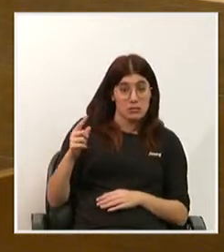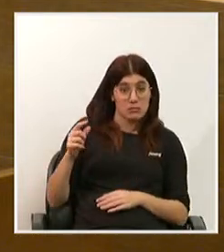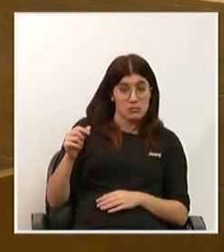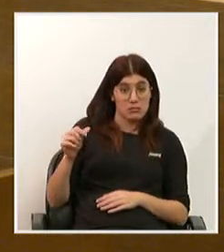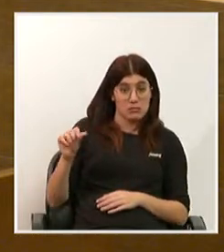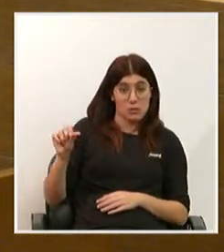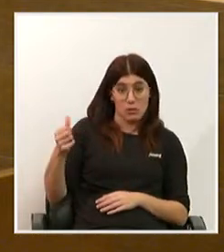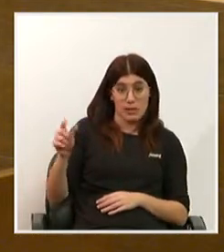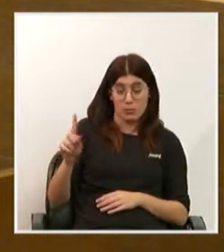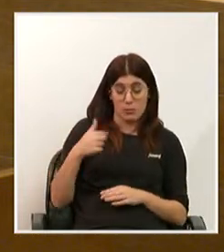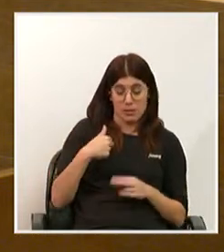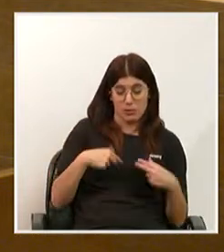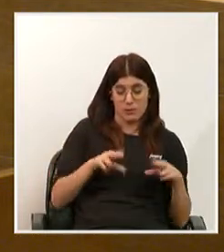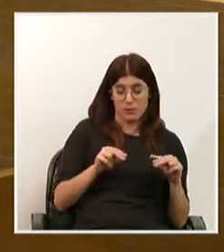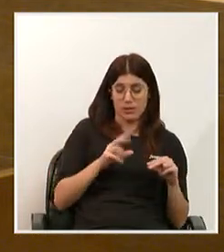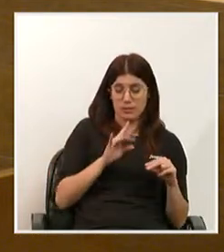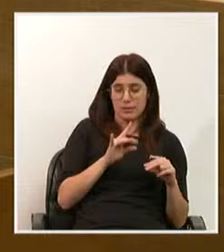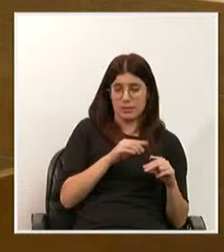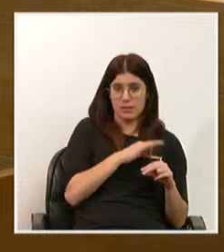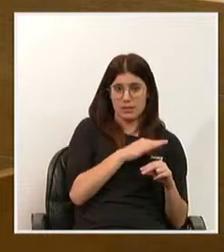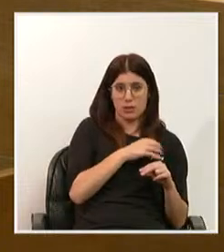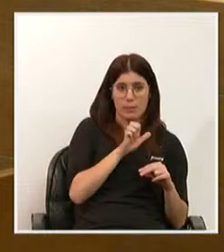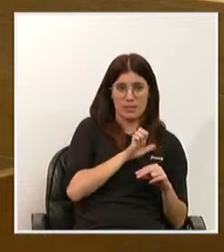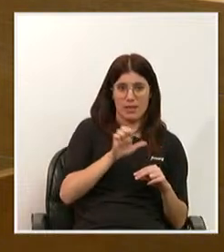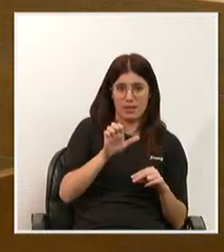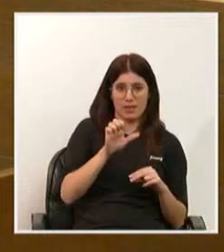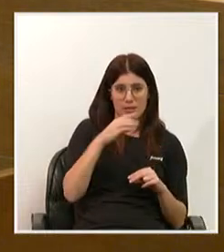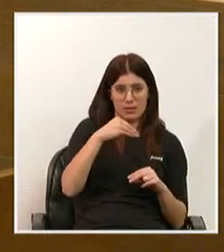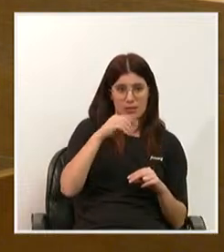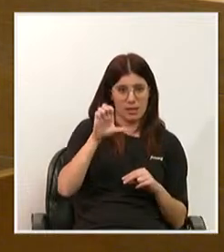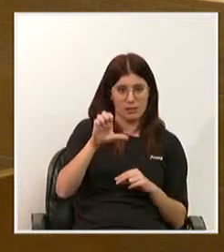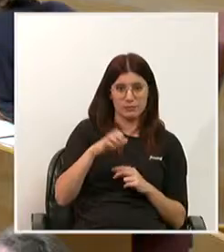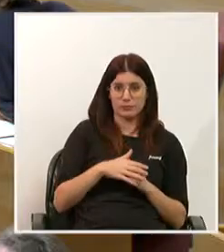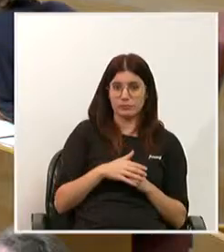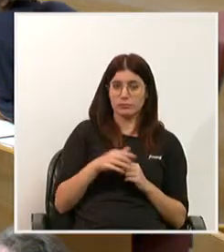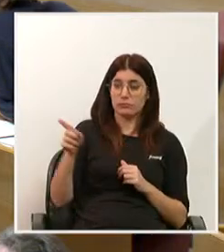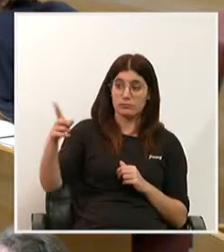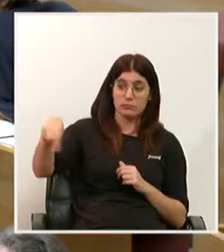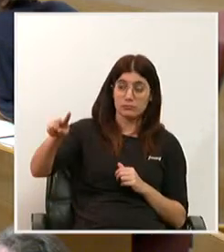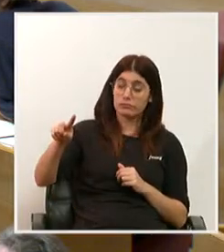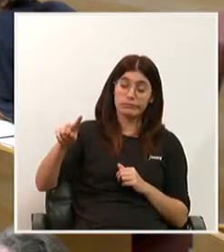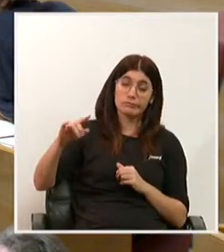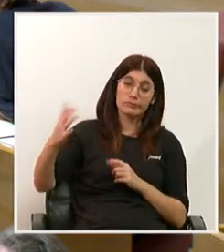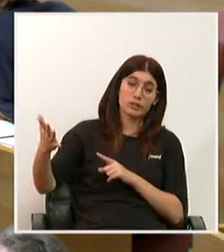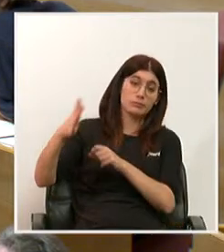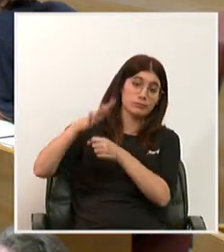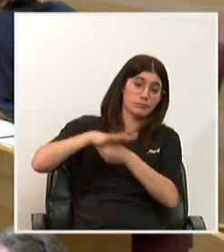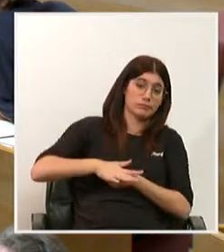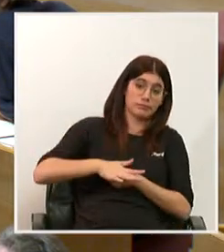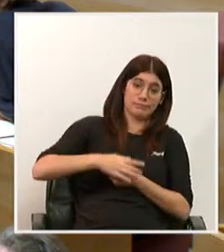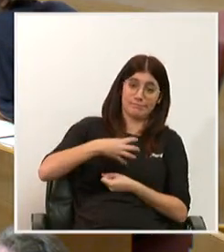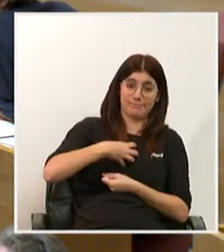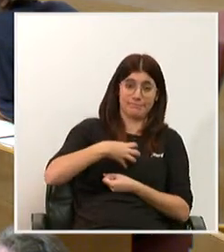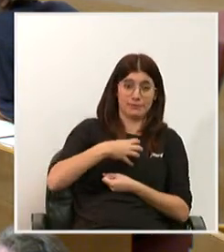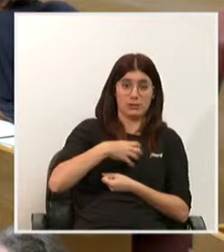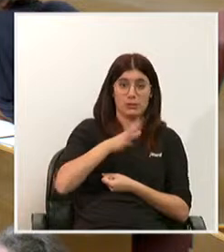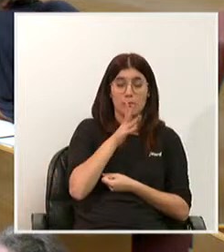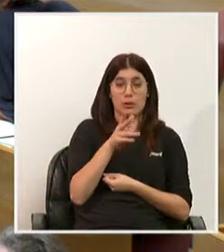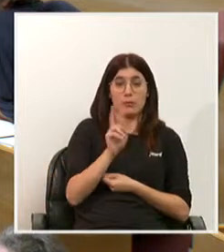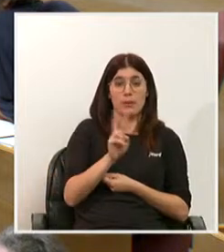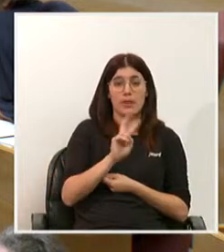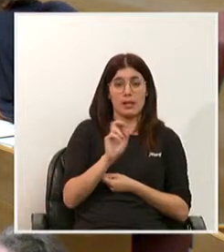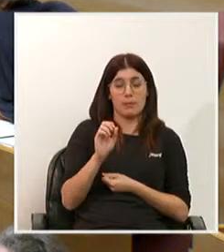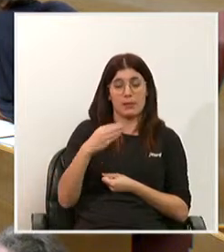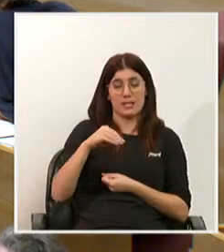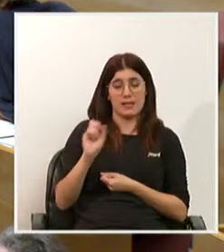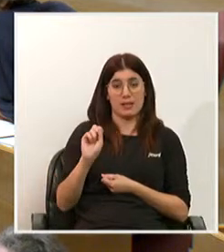seño Sí sí señora presidente pero ustedes no van a poder doblegar la palabra dada por el vicepresidente primero que